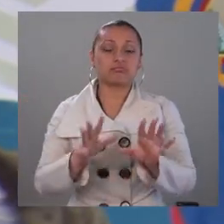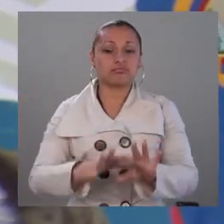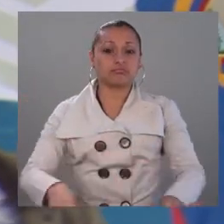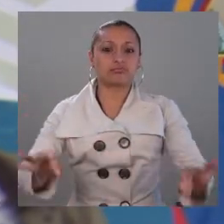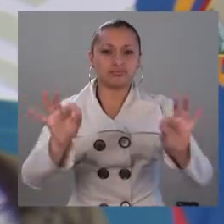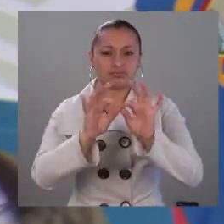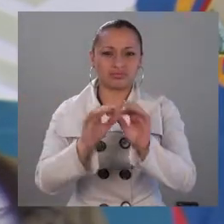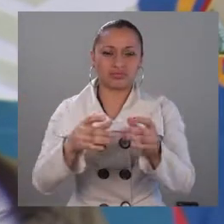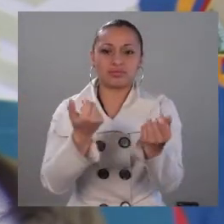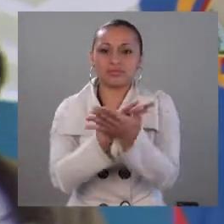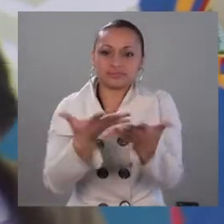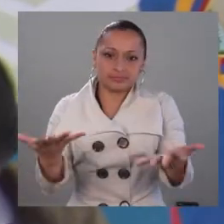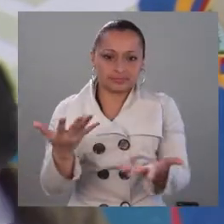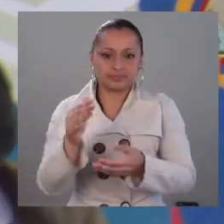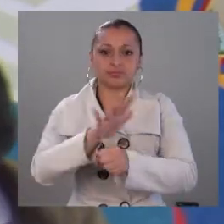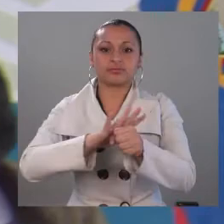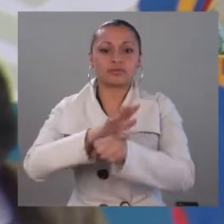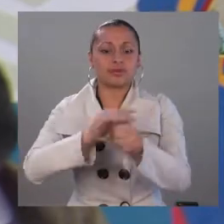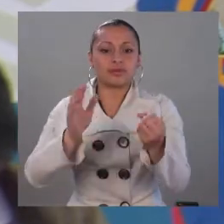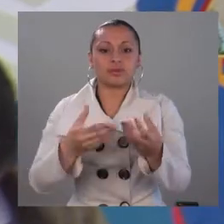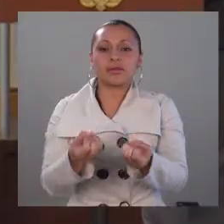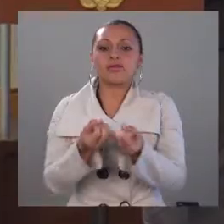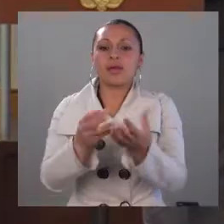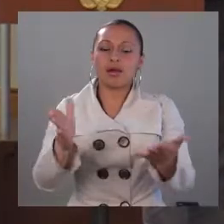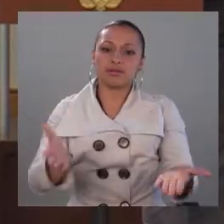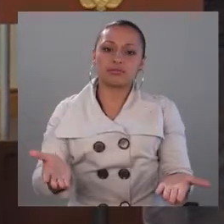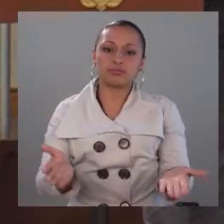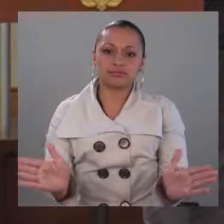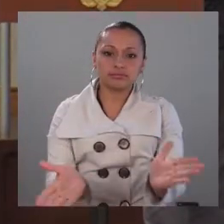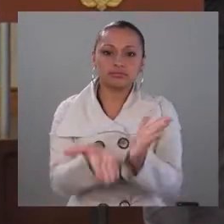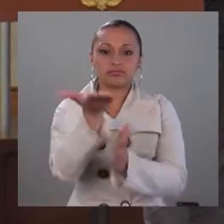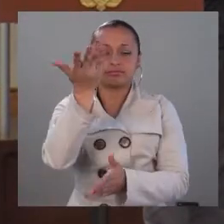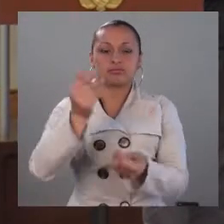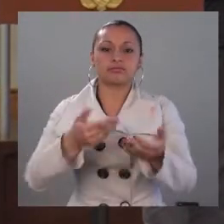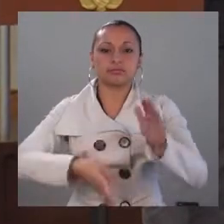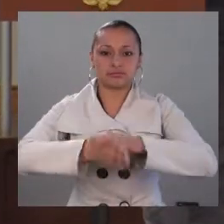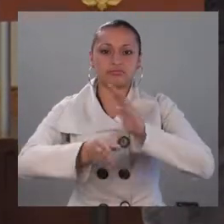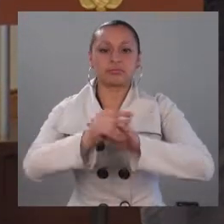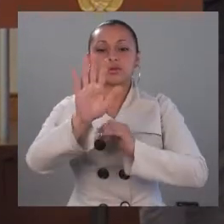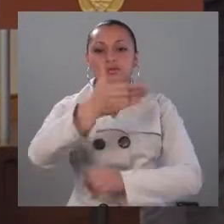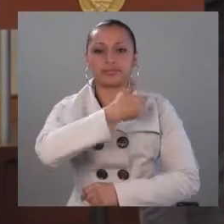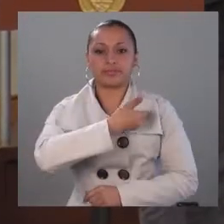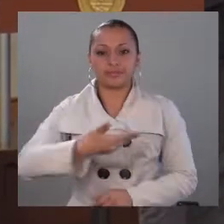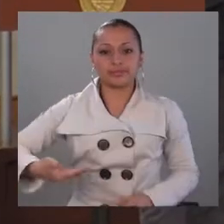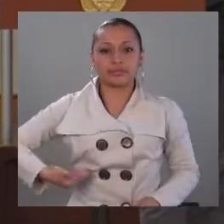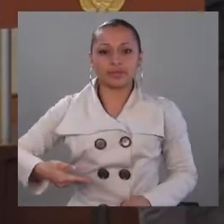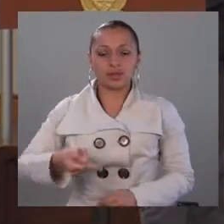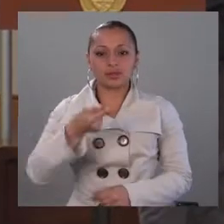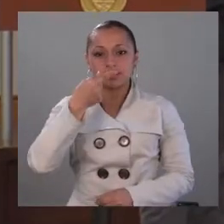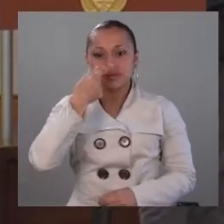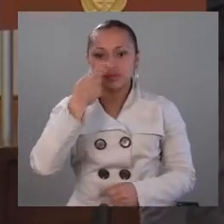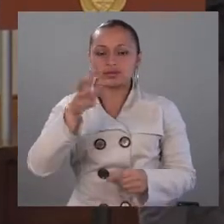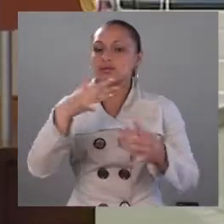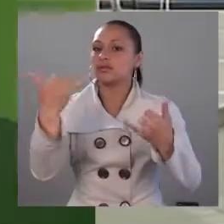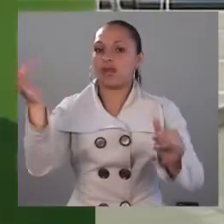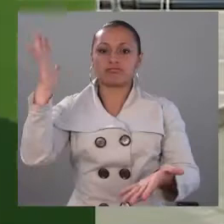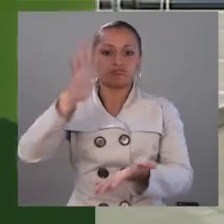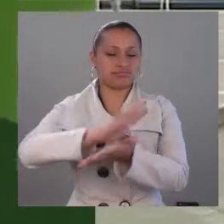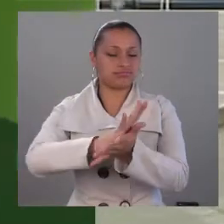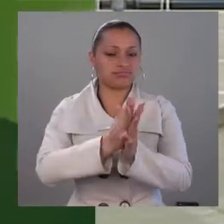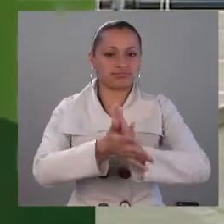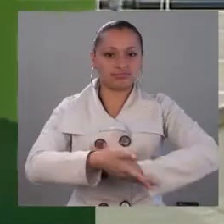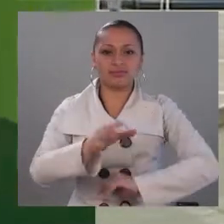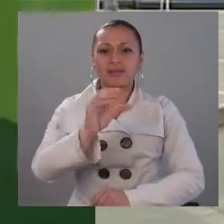sucedido. Y eso es algo que nos anima a seguir adelante. El presidente Santos confirmó la total desaparición de la banda criminal de